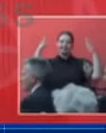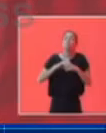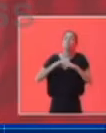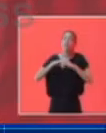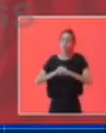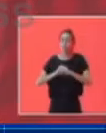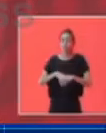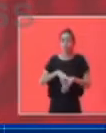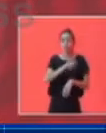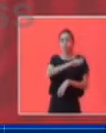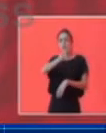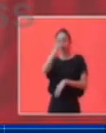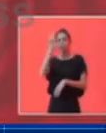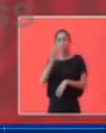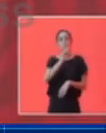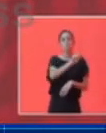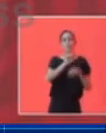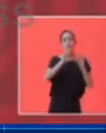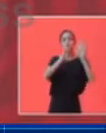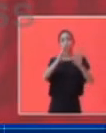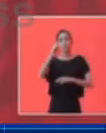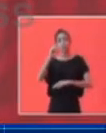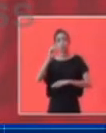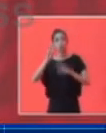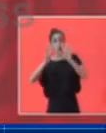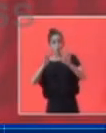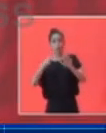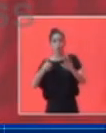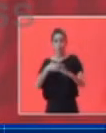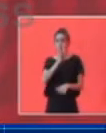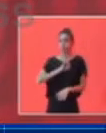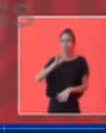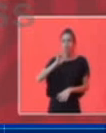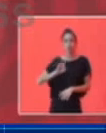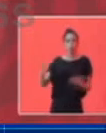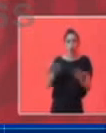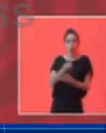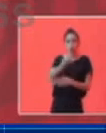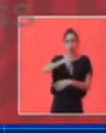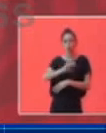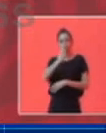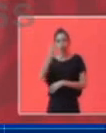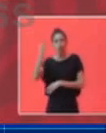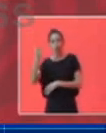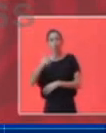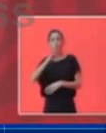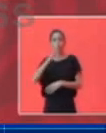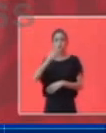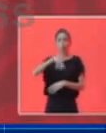porque si todavía fuera para ganar algo, pero en realidad, ¿qué es lo que gana? No gana nada, pierde, ¿no? Salvo que lo que